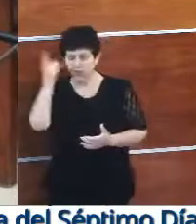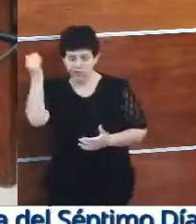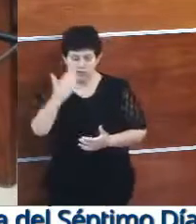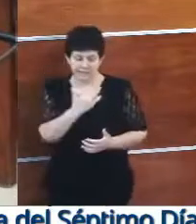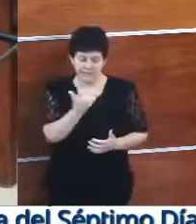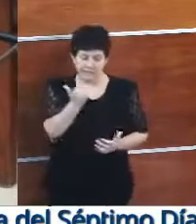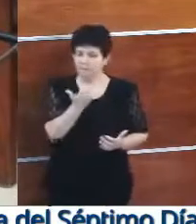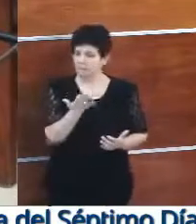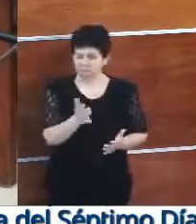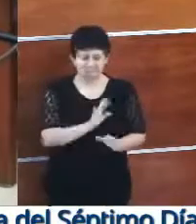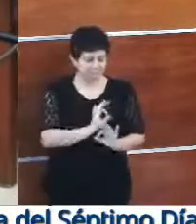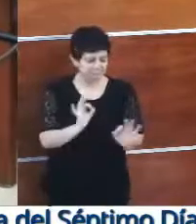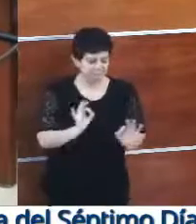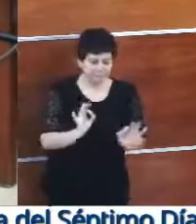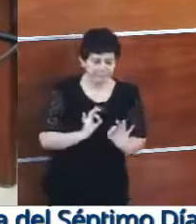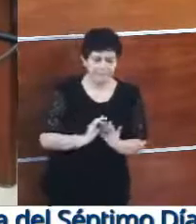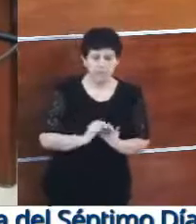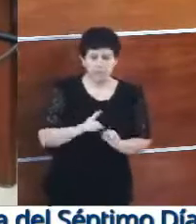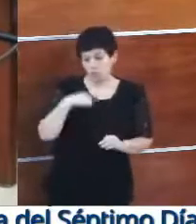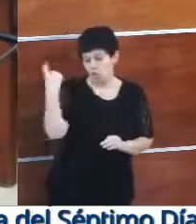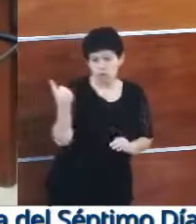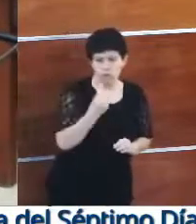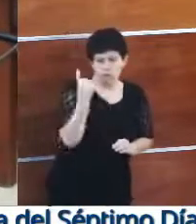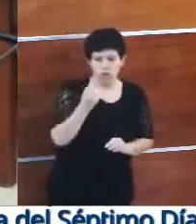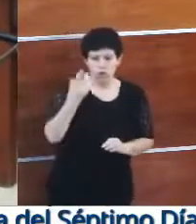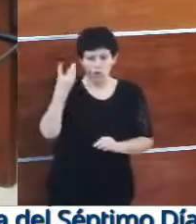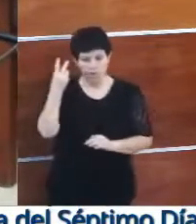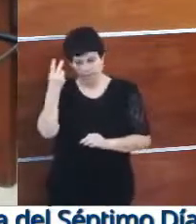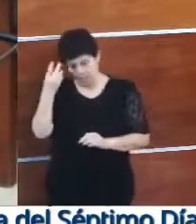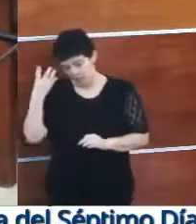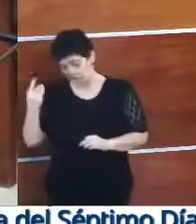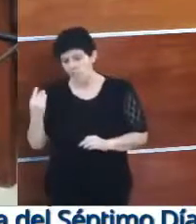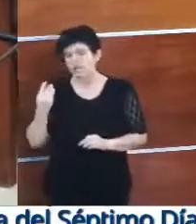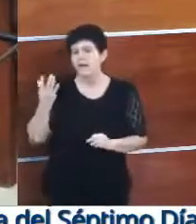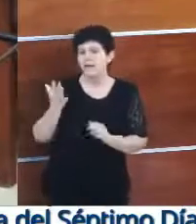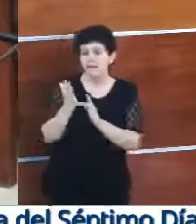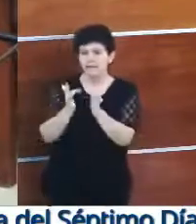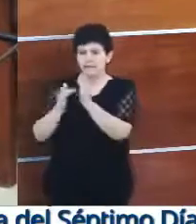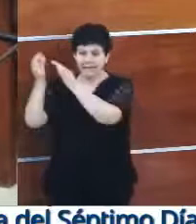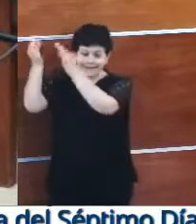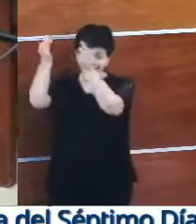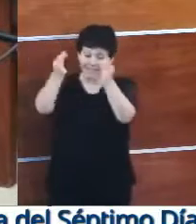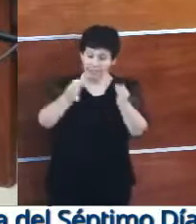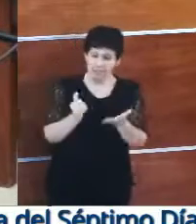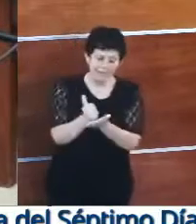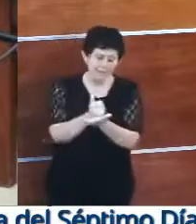Saben, nosotros podemos esperar la segunda venida de Jesús con alegría, con confianza,